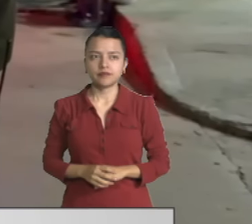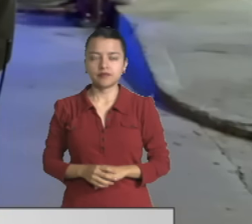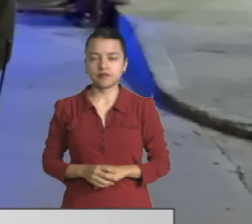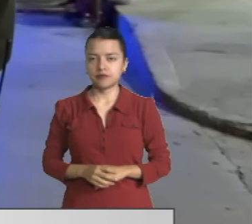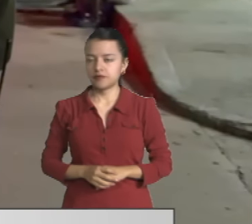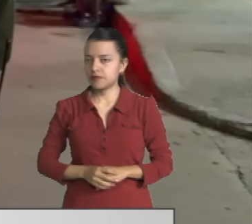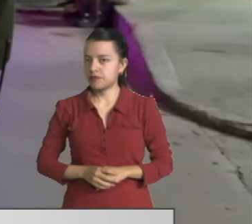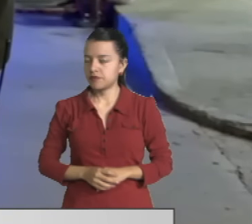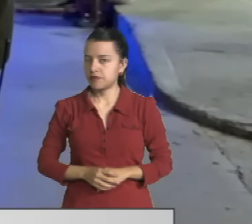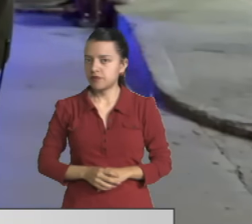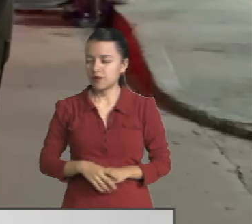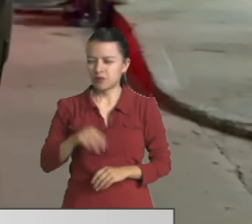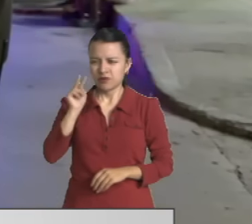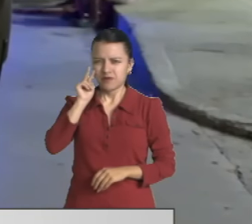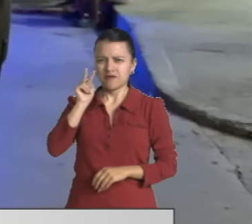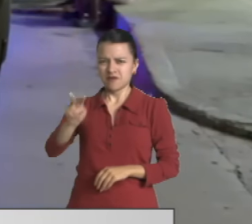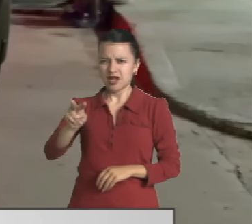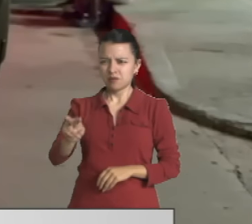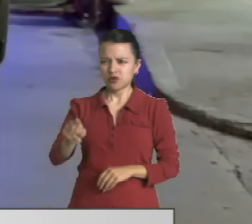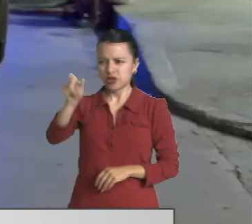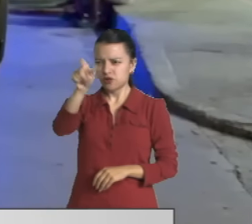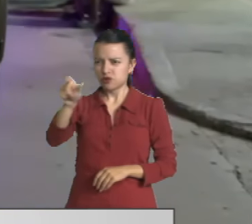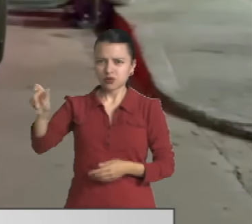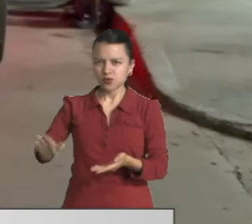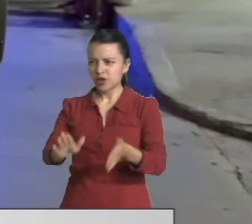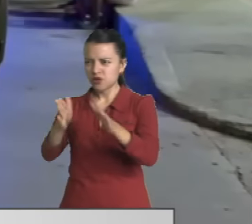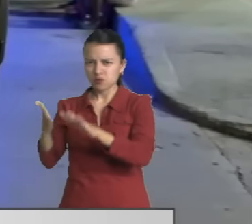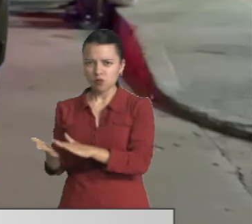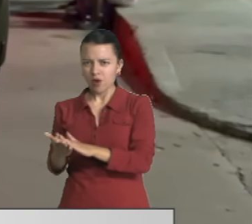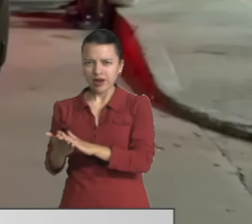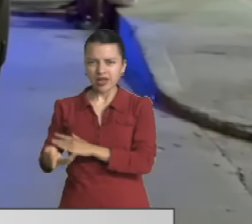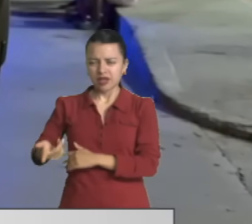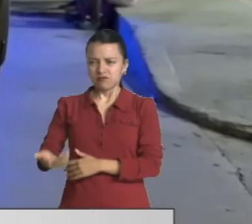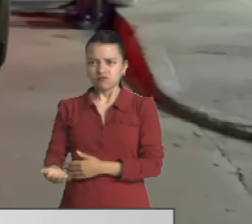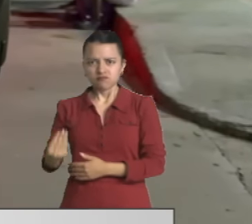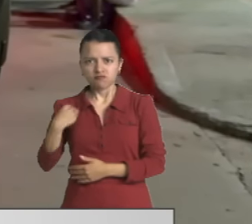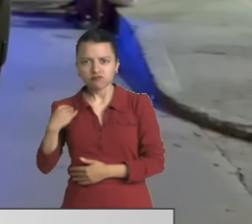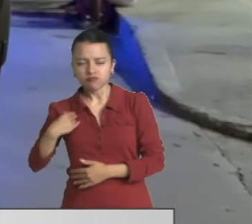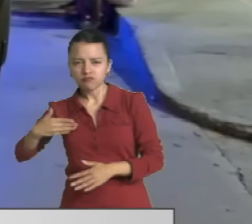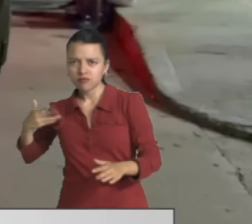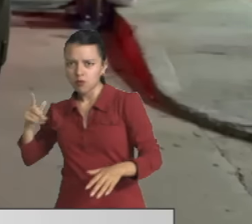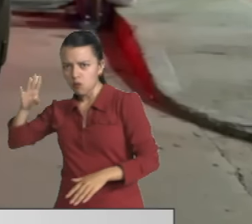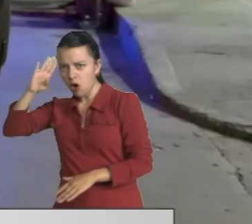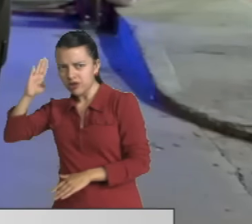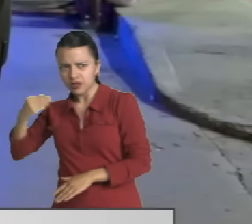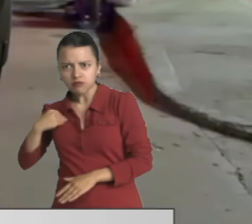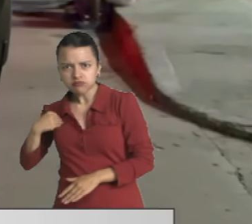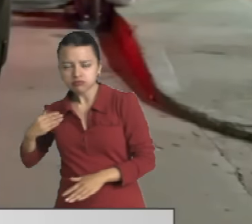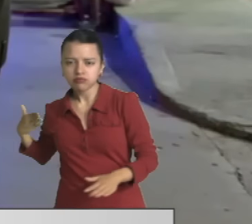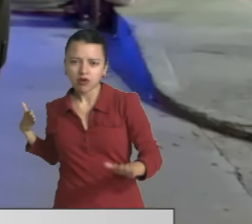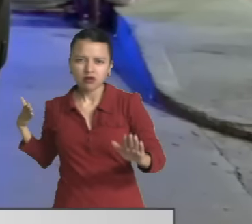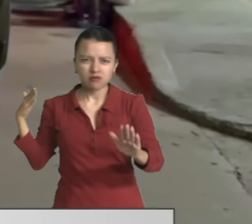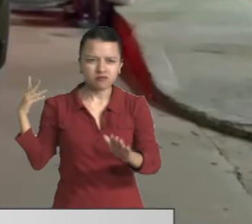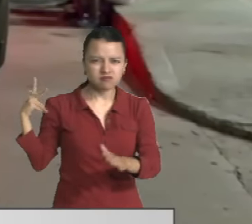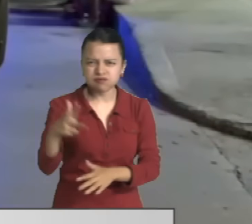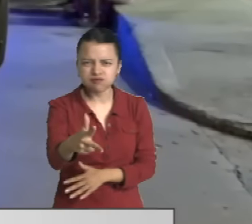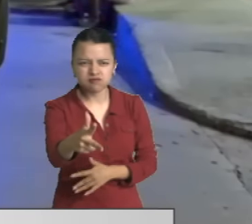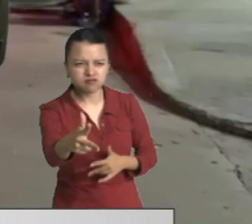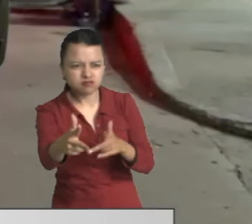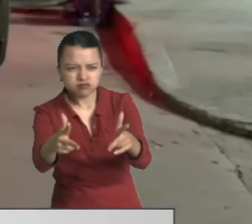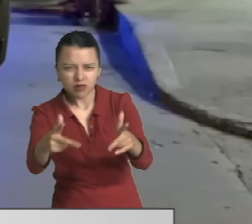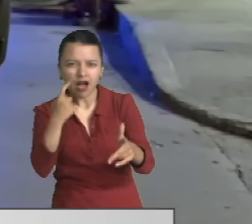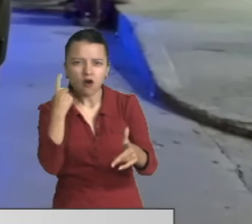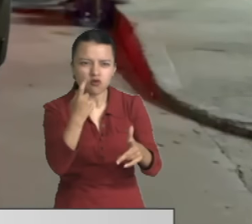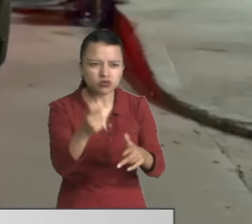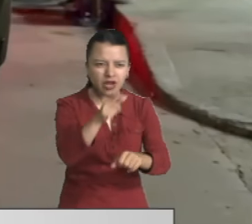se realizó una acción sicarial donde pierden la vida dos personas, la captura de los presuntos responsables. Dos personas